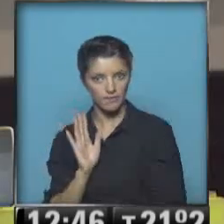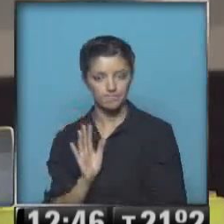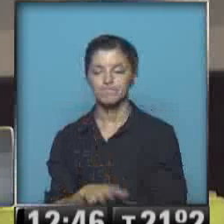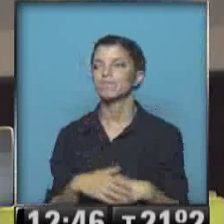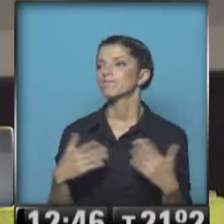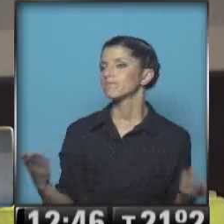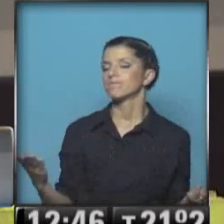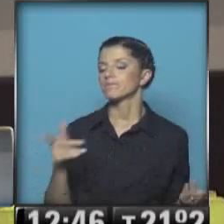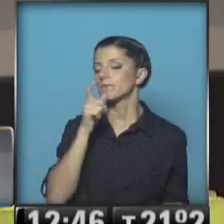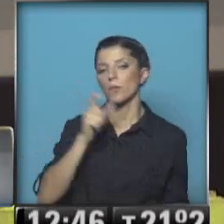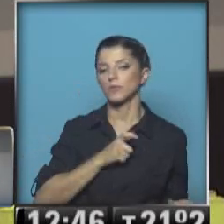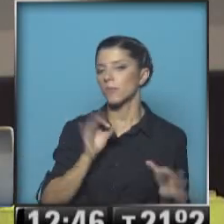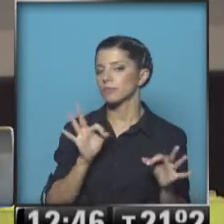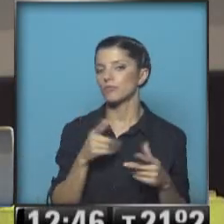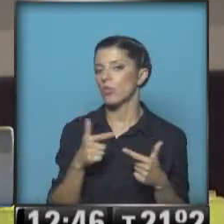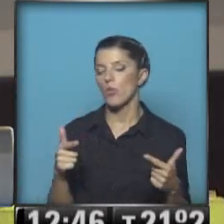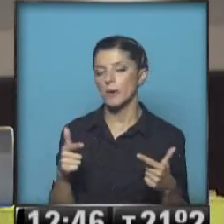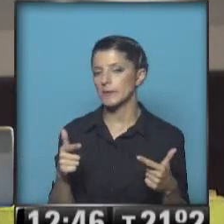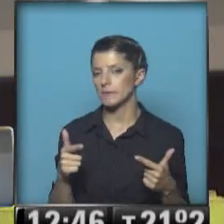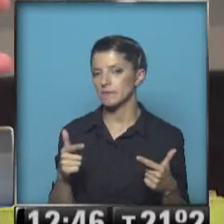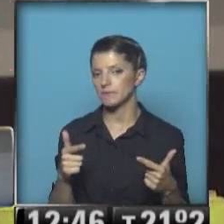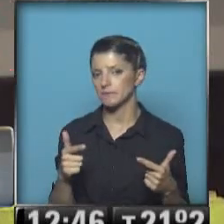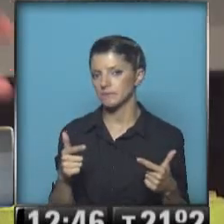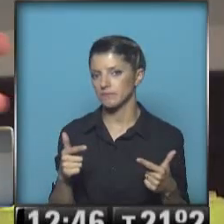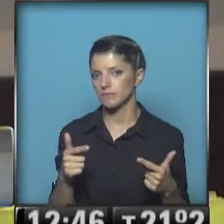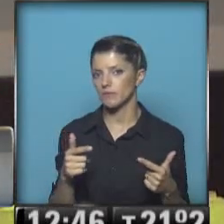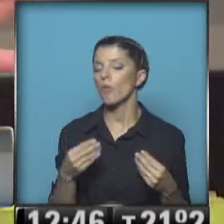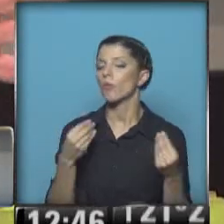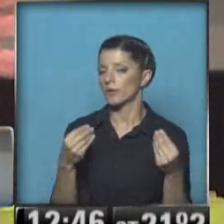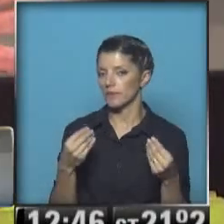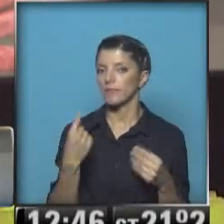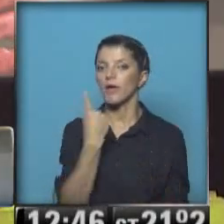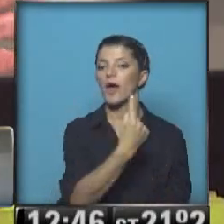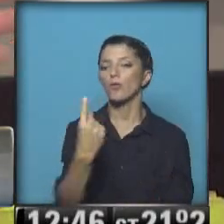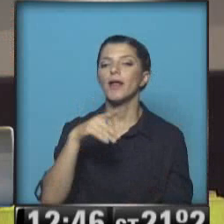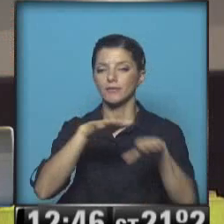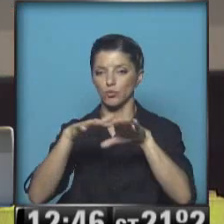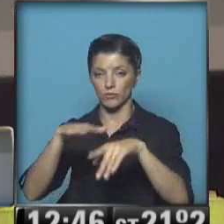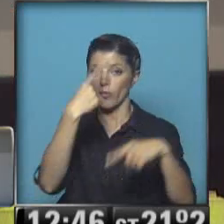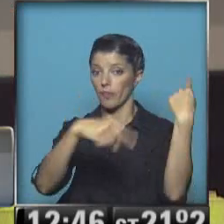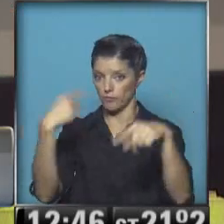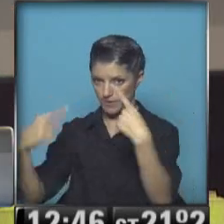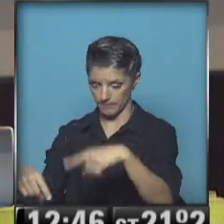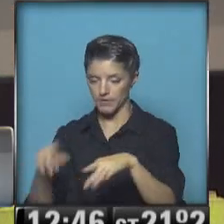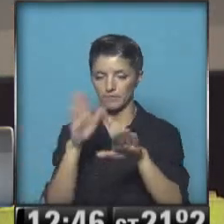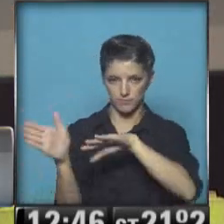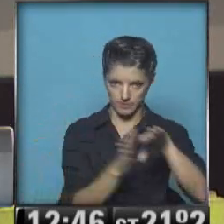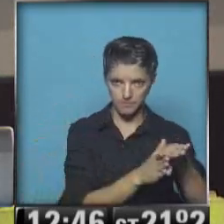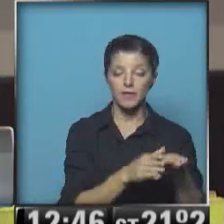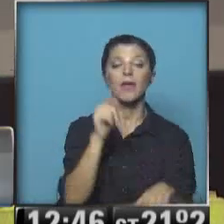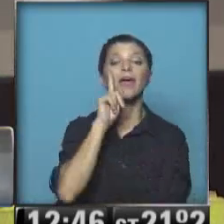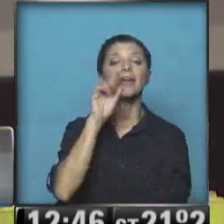tengo una respuesta completa respecto de esto entre otras cosas porque cada cada situación es diferente en Irak